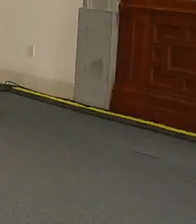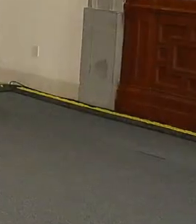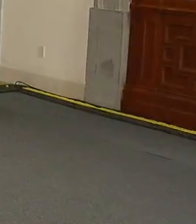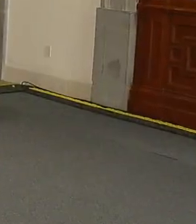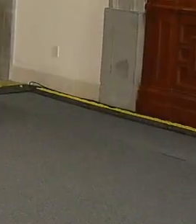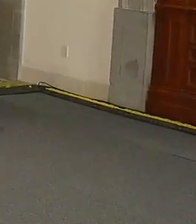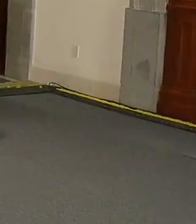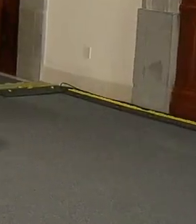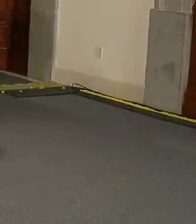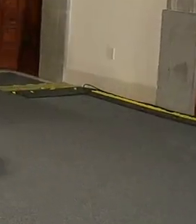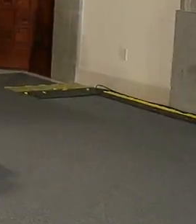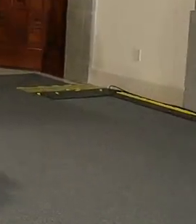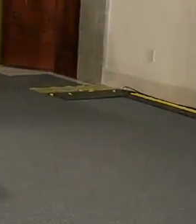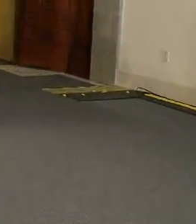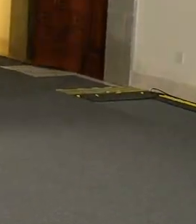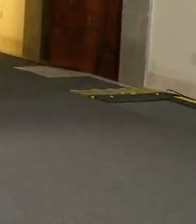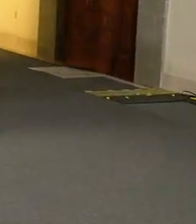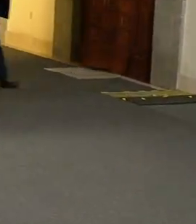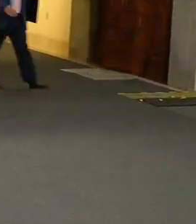Buenos días,